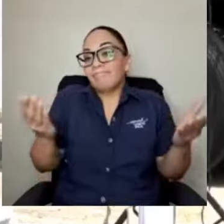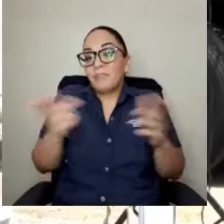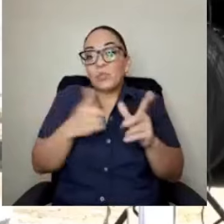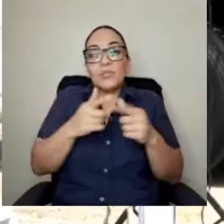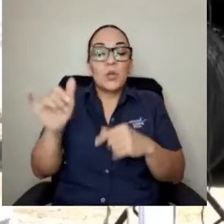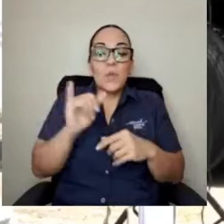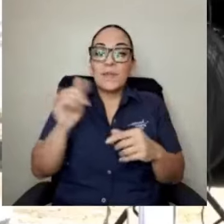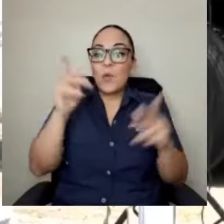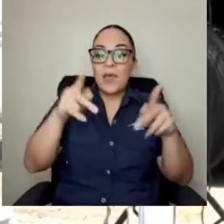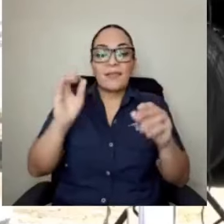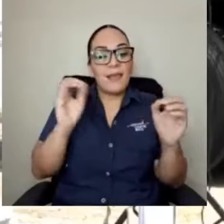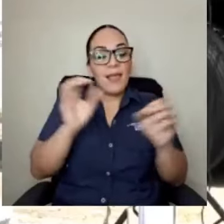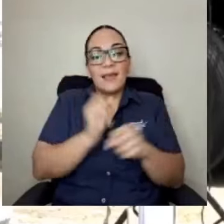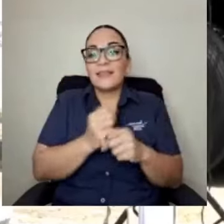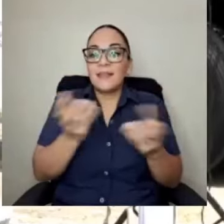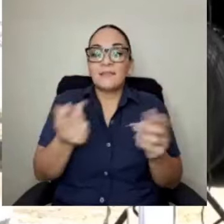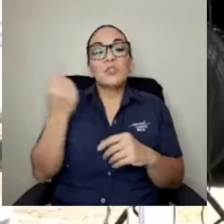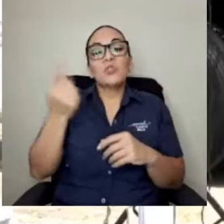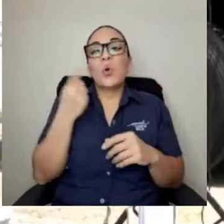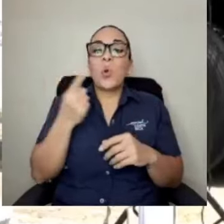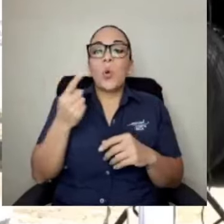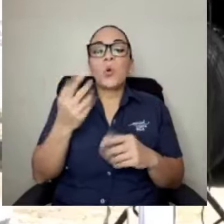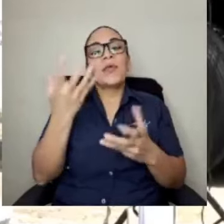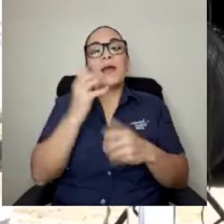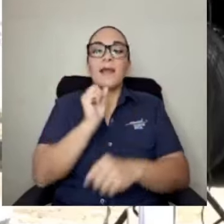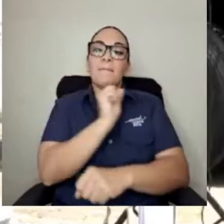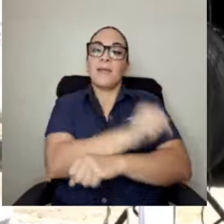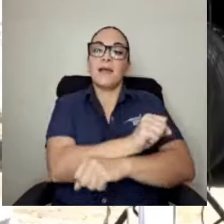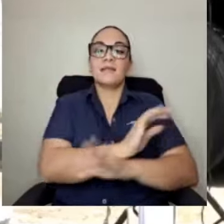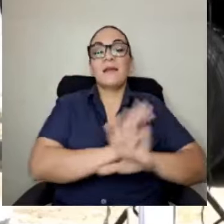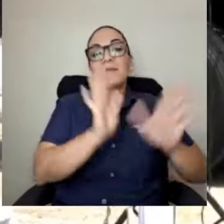tiene nada que hacer más que sacarse clavos